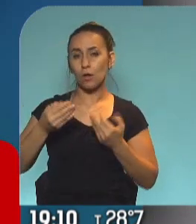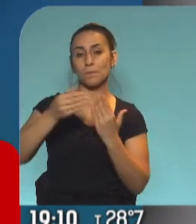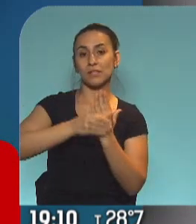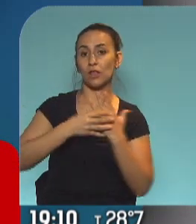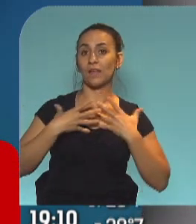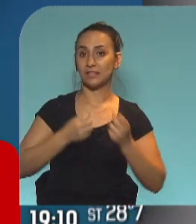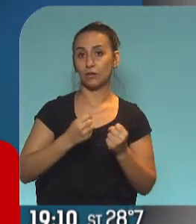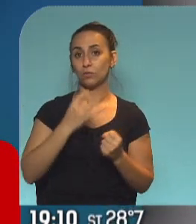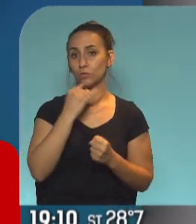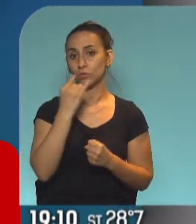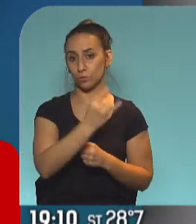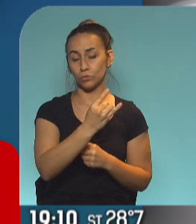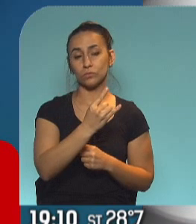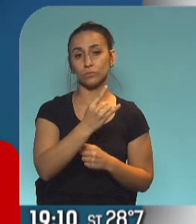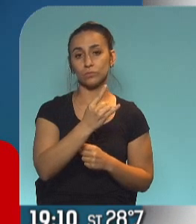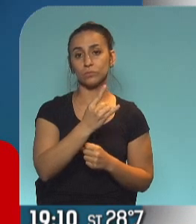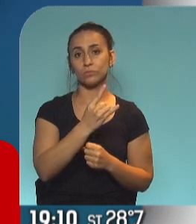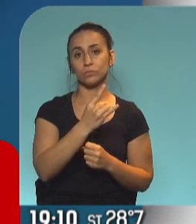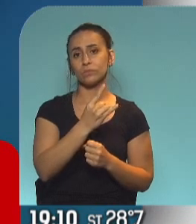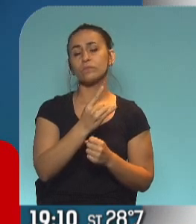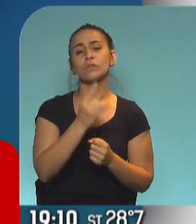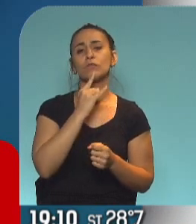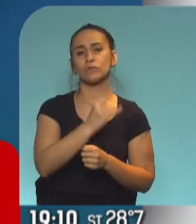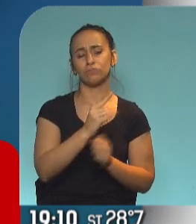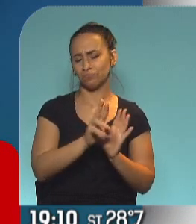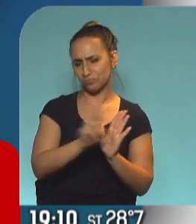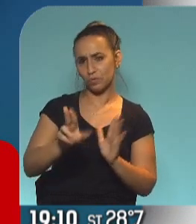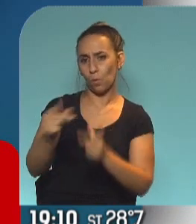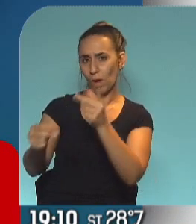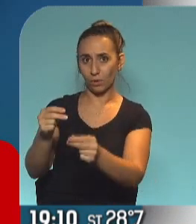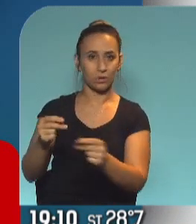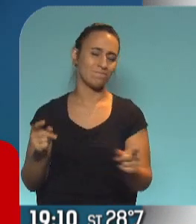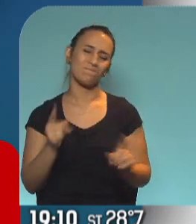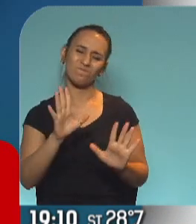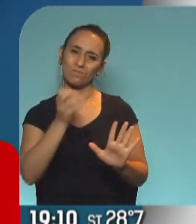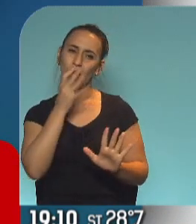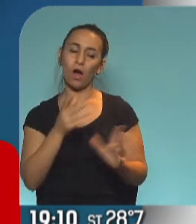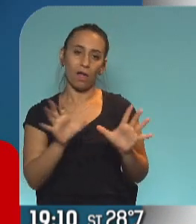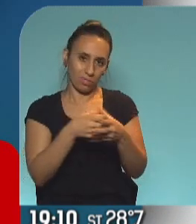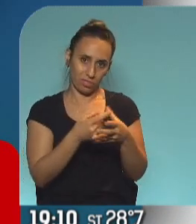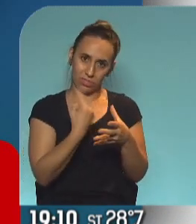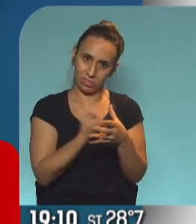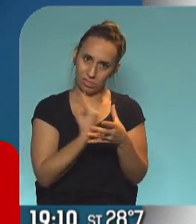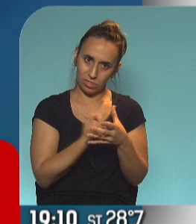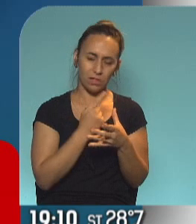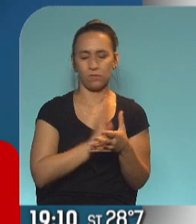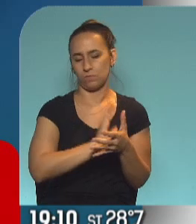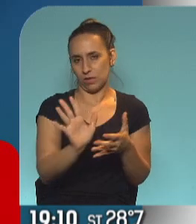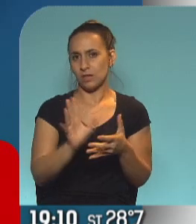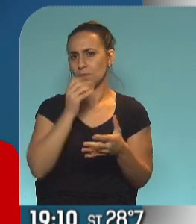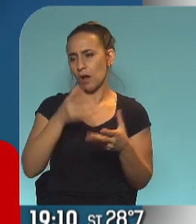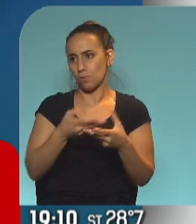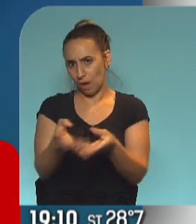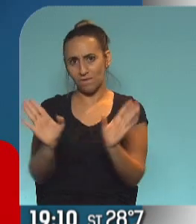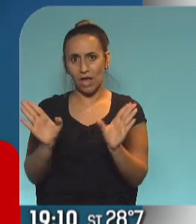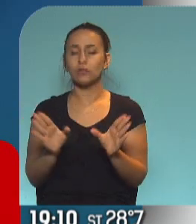Salud quien sea el que habilite la vacunación. Después dijeron, no, ampliémoslo para que no haya cortar un poco con la suspicacia, así que lo va a integrar,